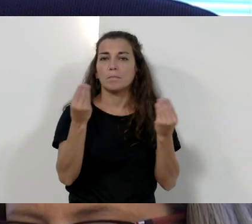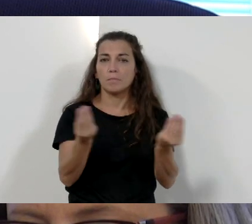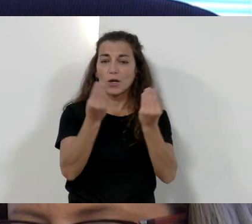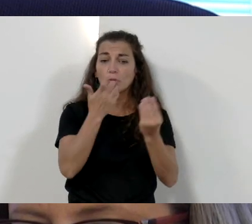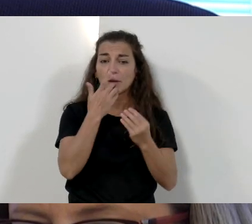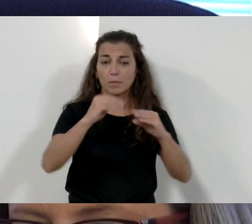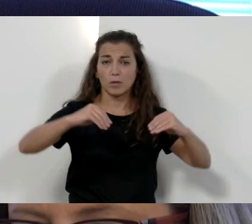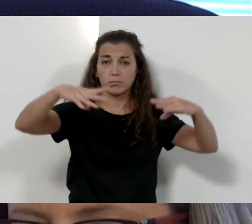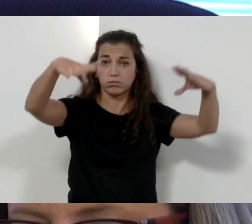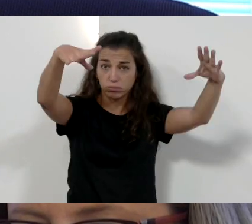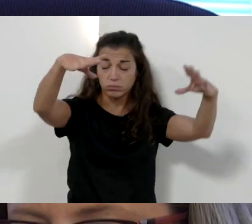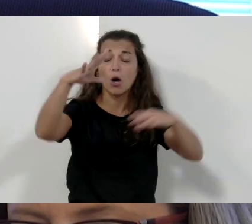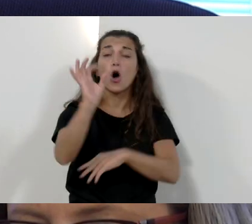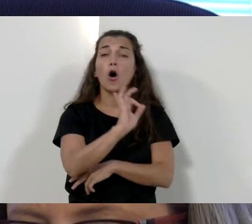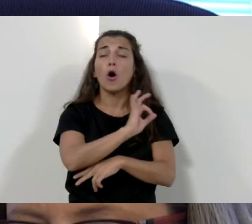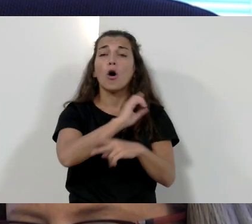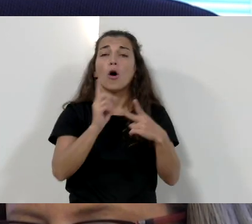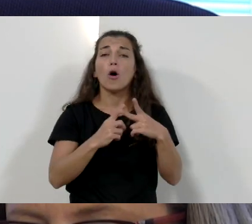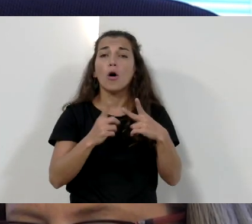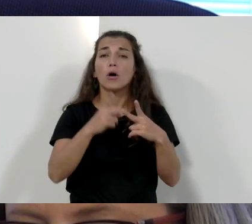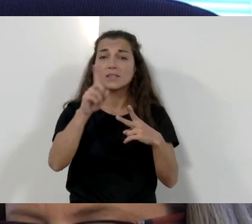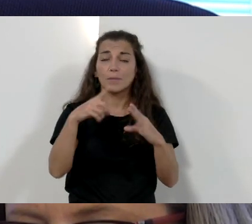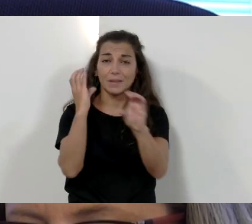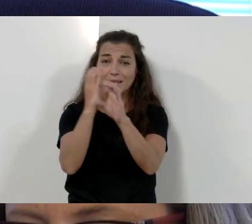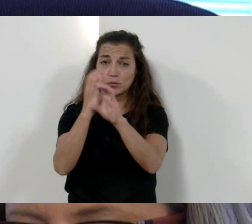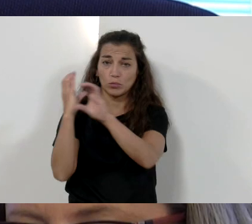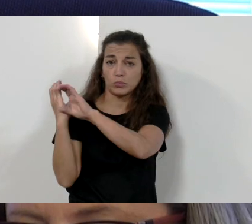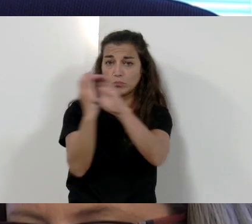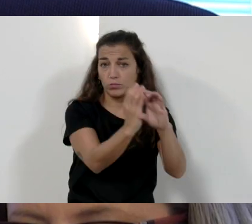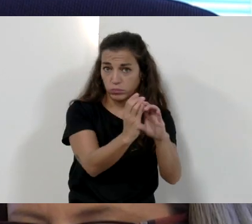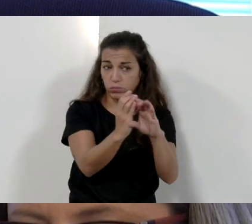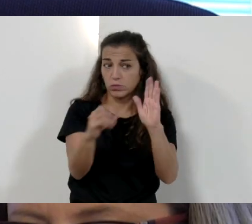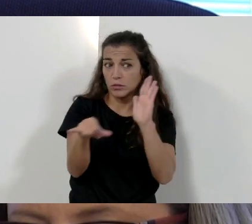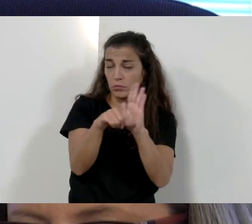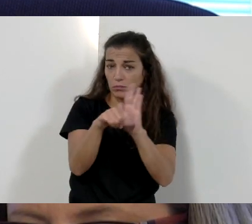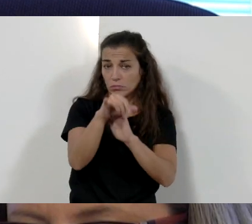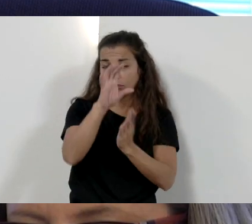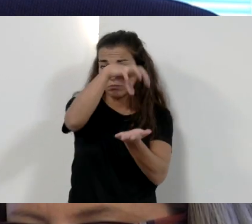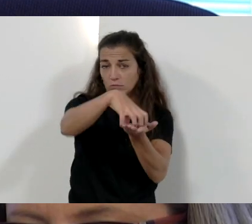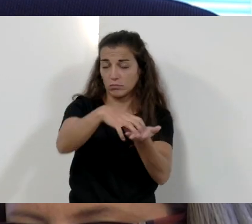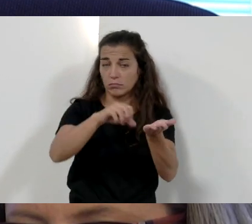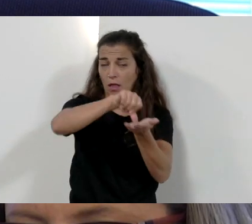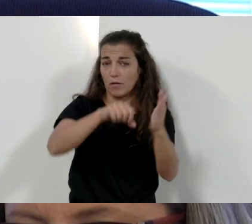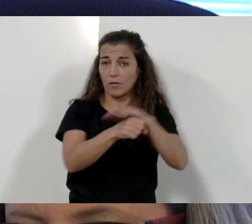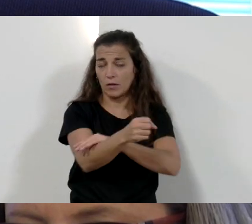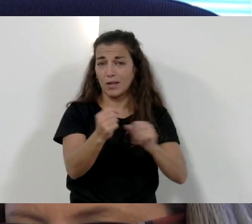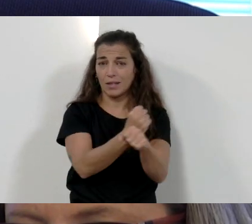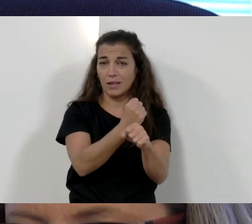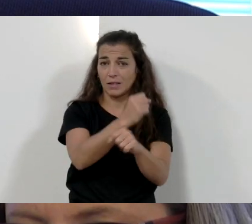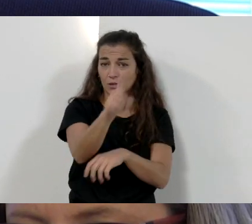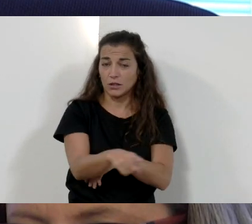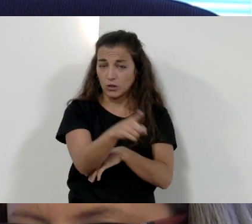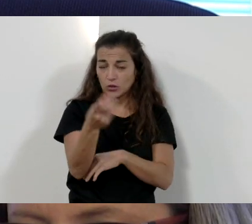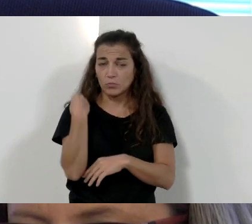iluminación y de línea de autobuses. Nos han dicho que ese